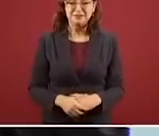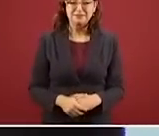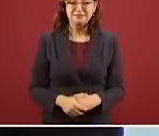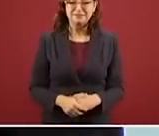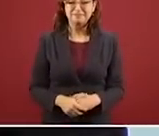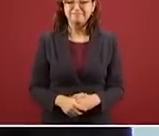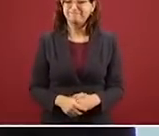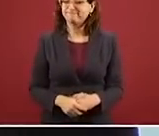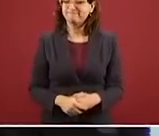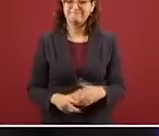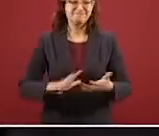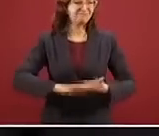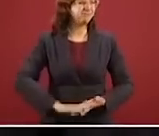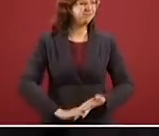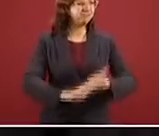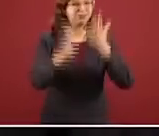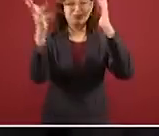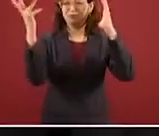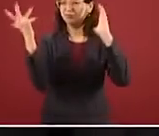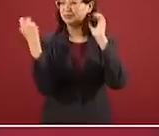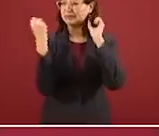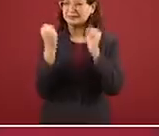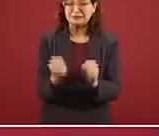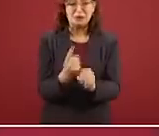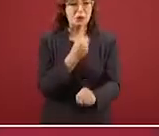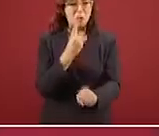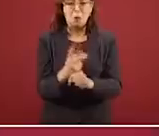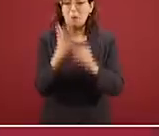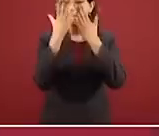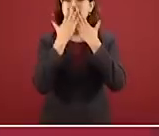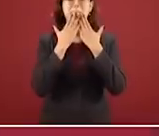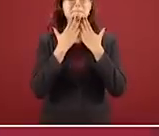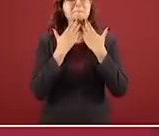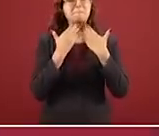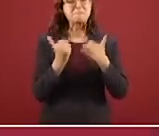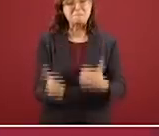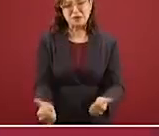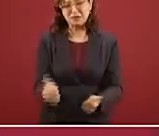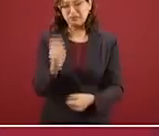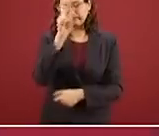se desató la inseguridad y la violencia, que fue lo más